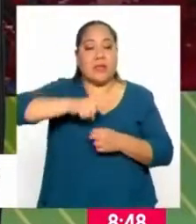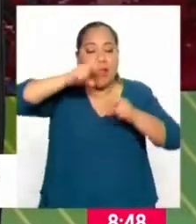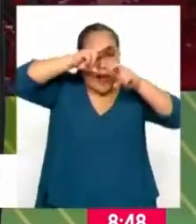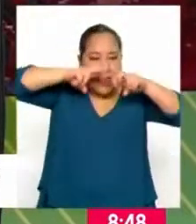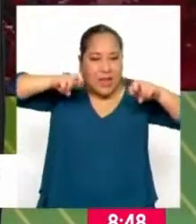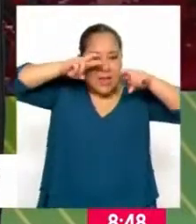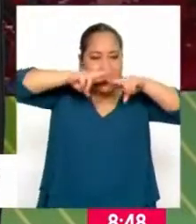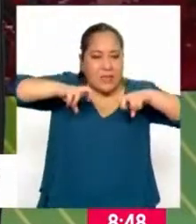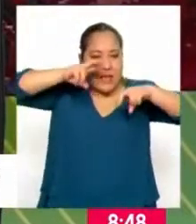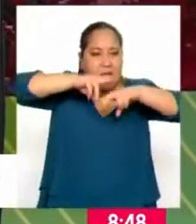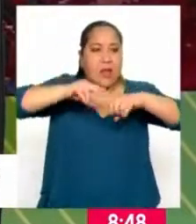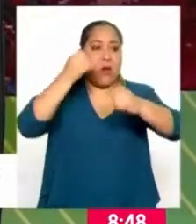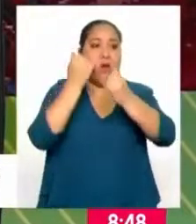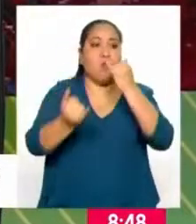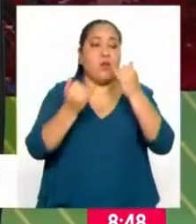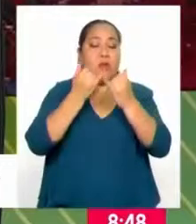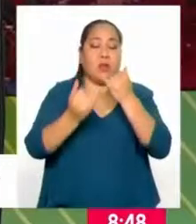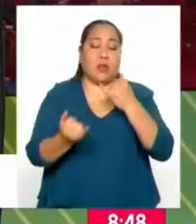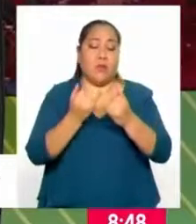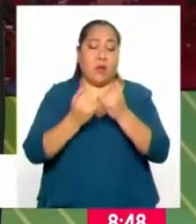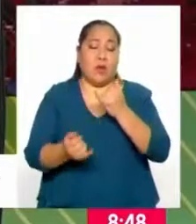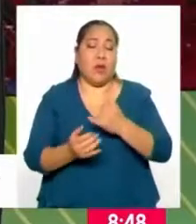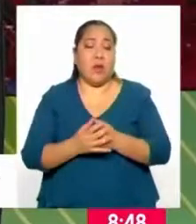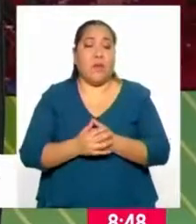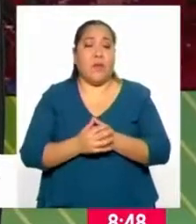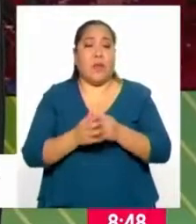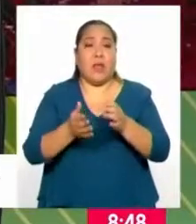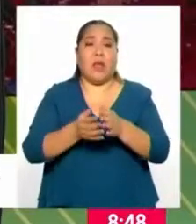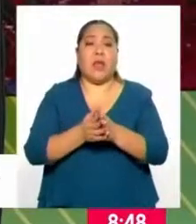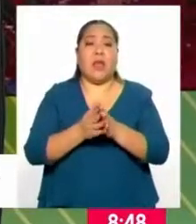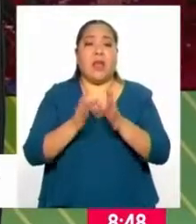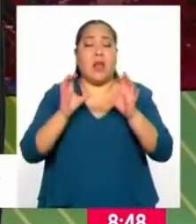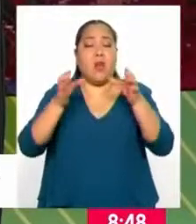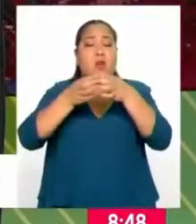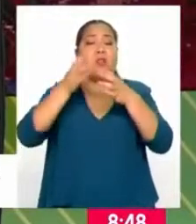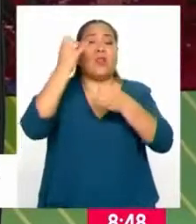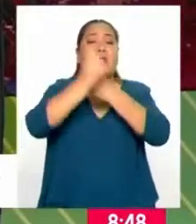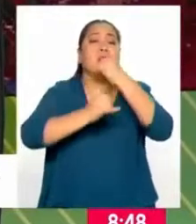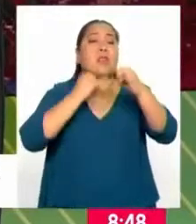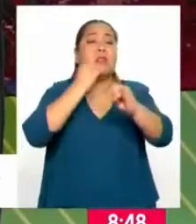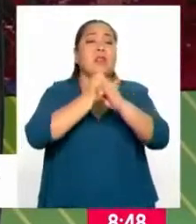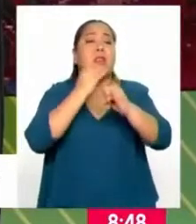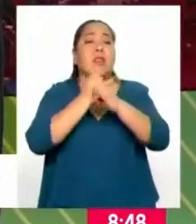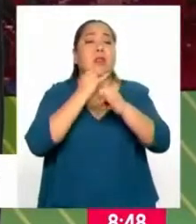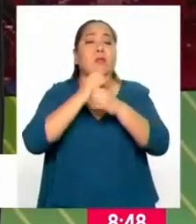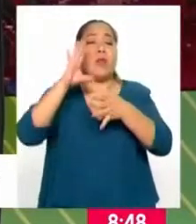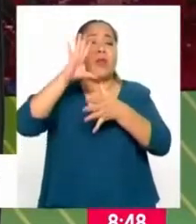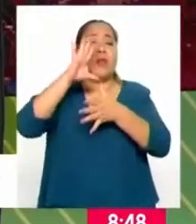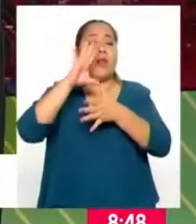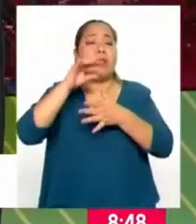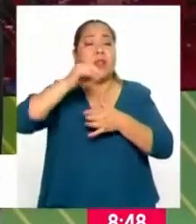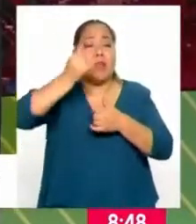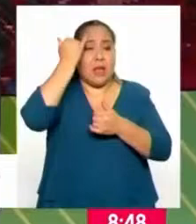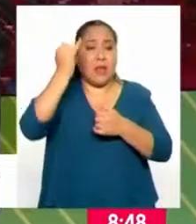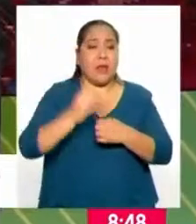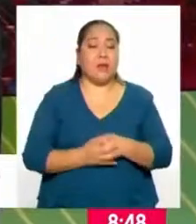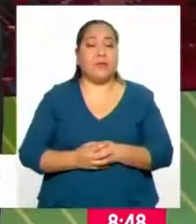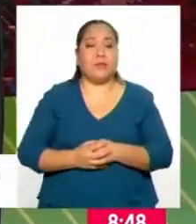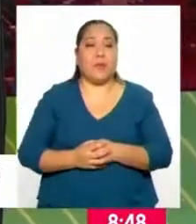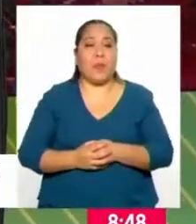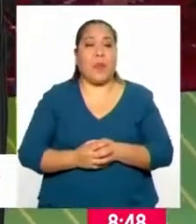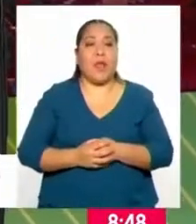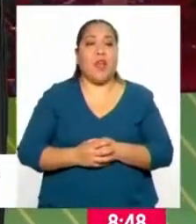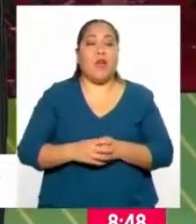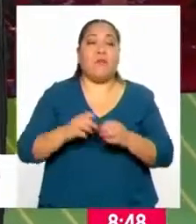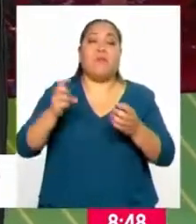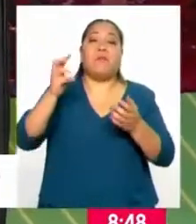analizar que la última jurisprudencia de la Corte Interamericana deja claro que el criterio es el siguiente.